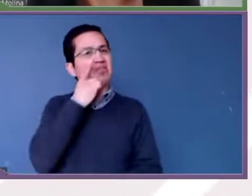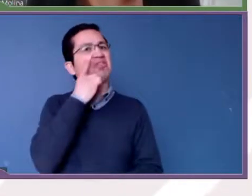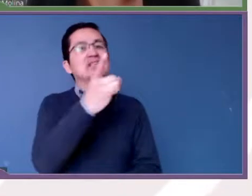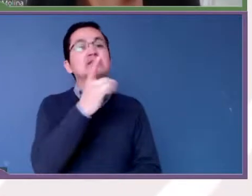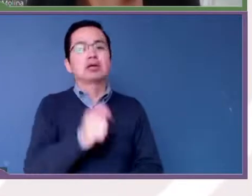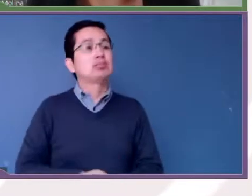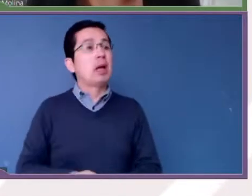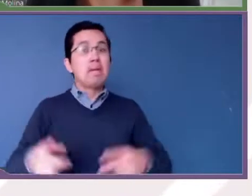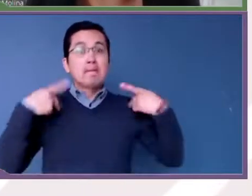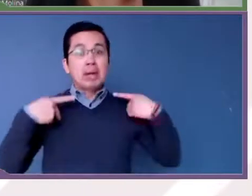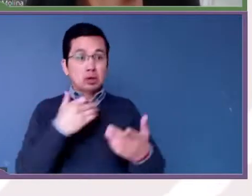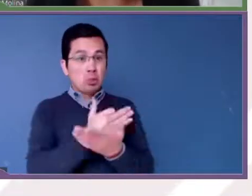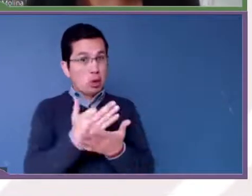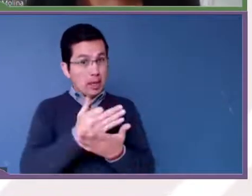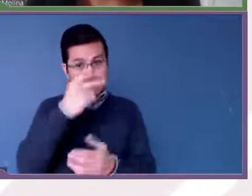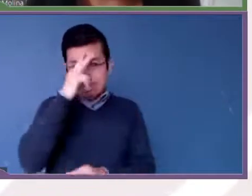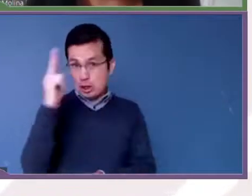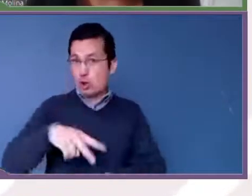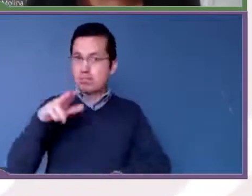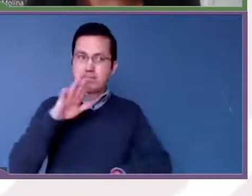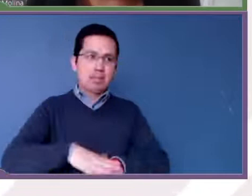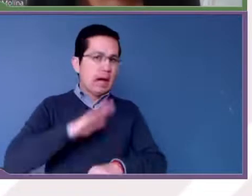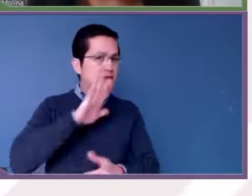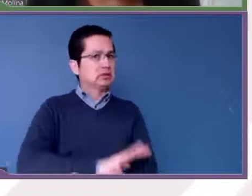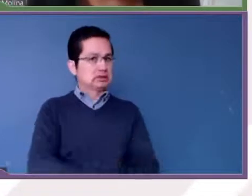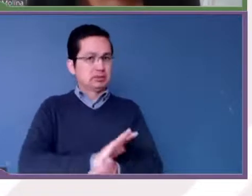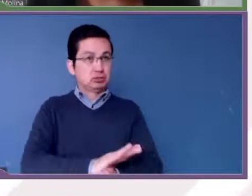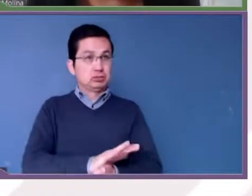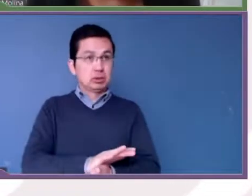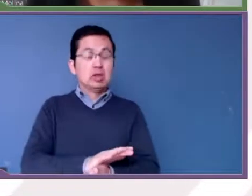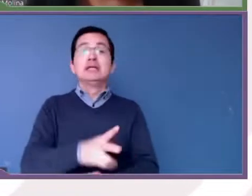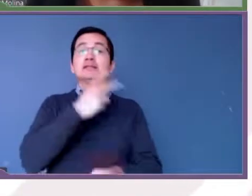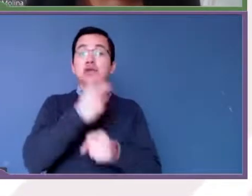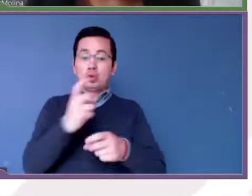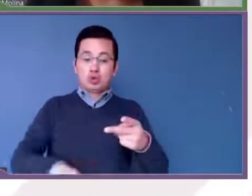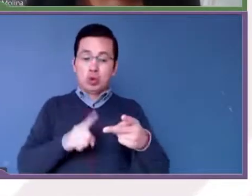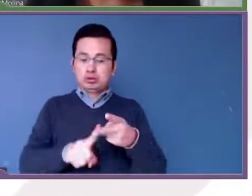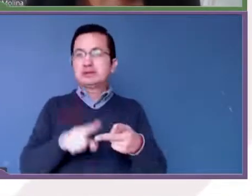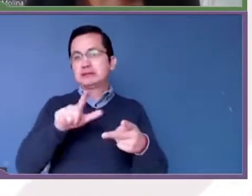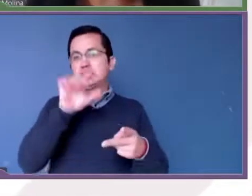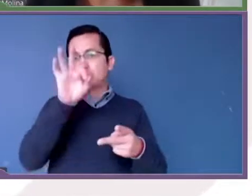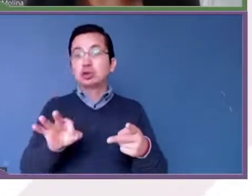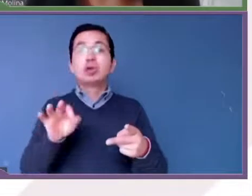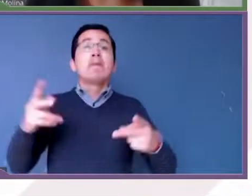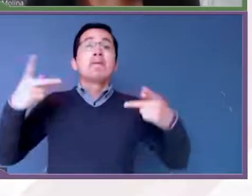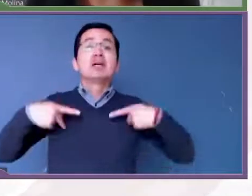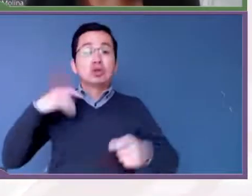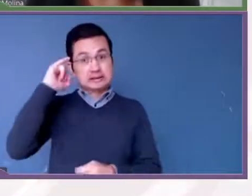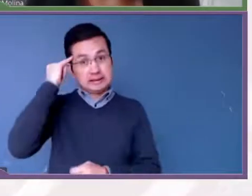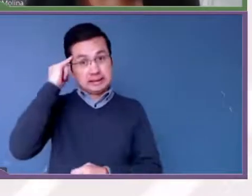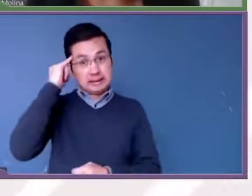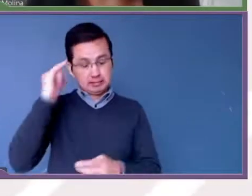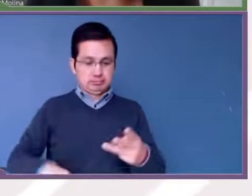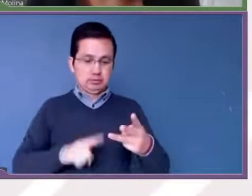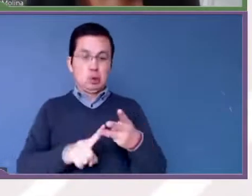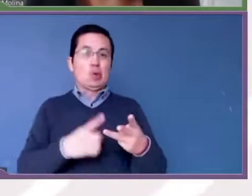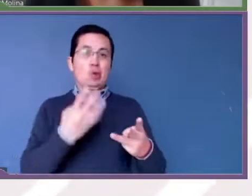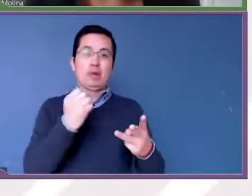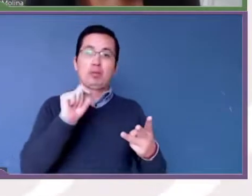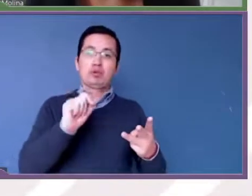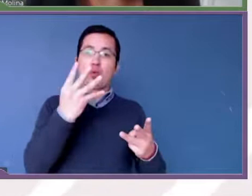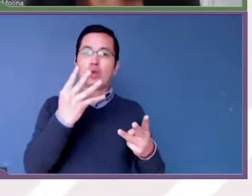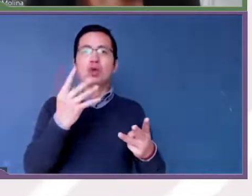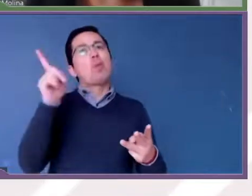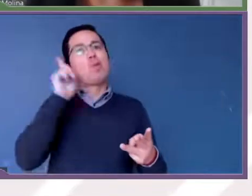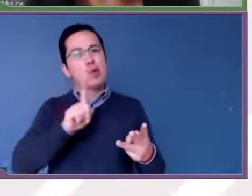seguido de las personas indígenas con un 17%. En tercer lugar se ubican las mujeres con un 9.4%, seguidas de